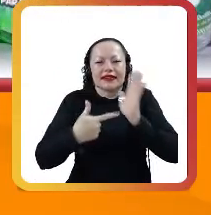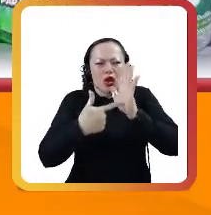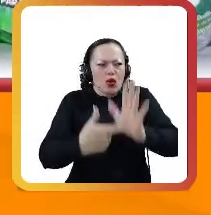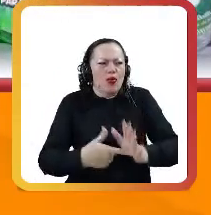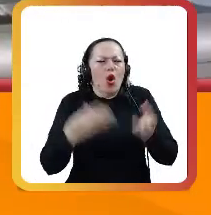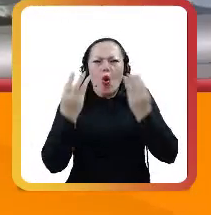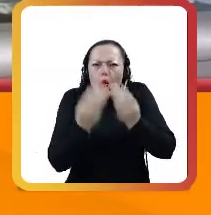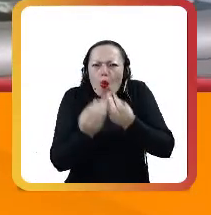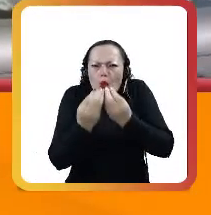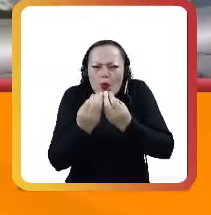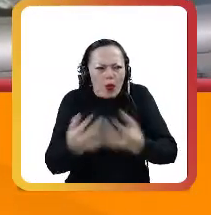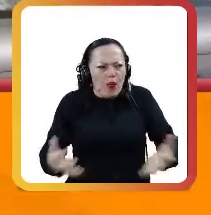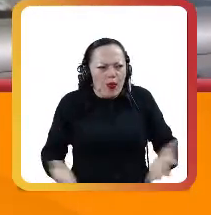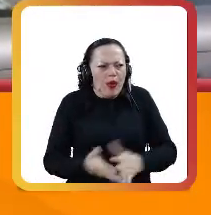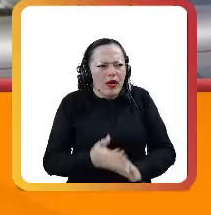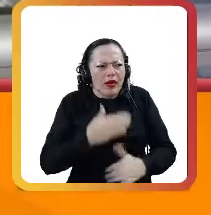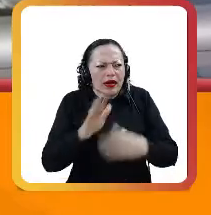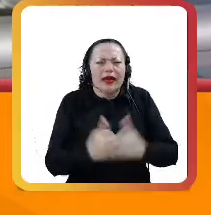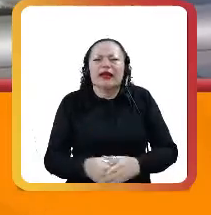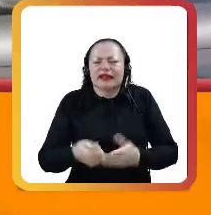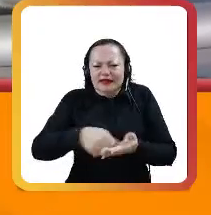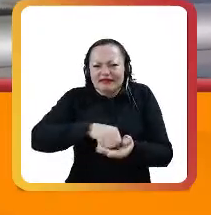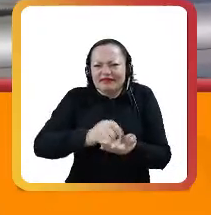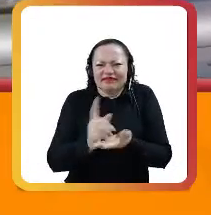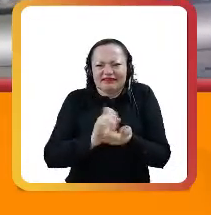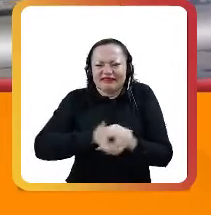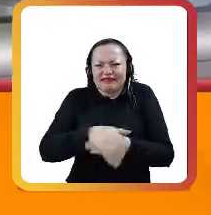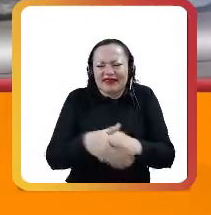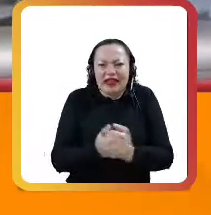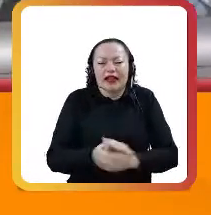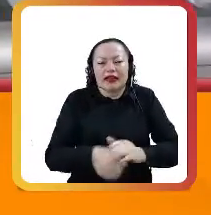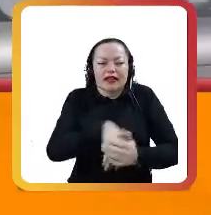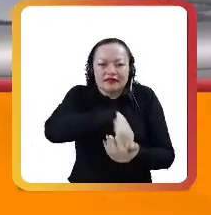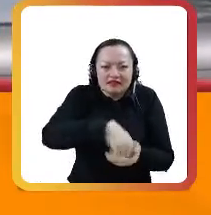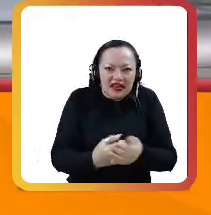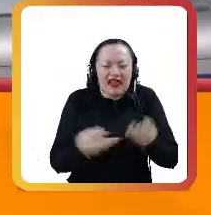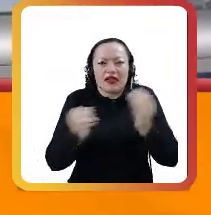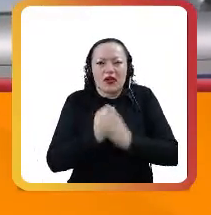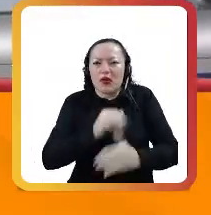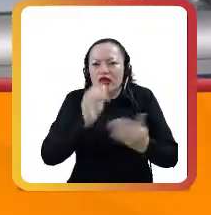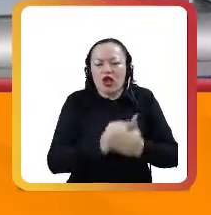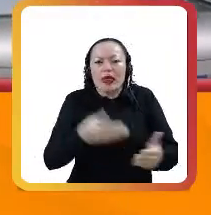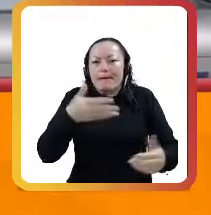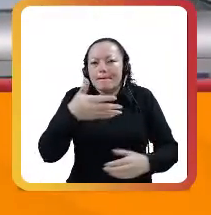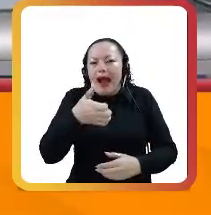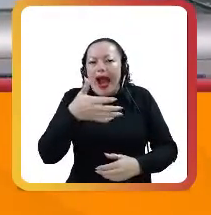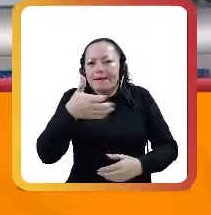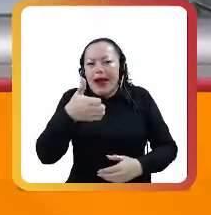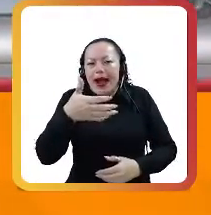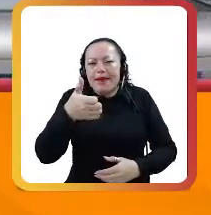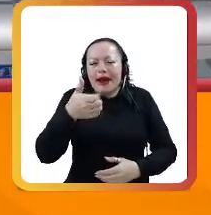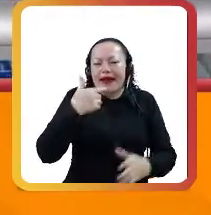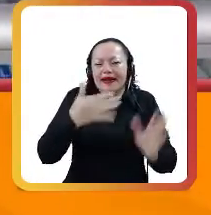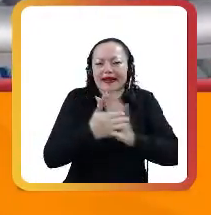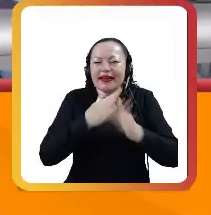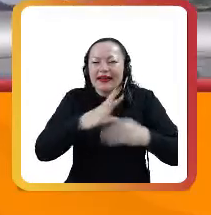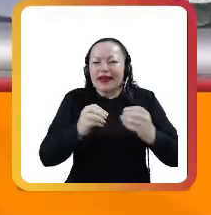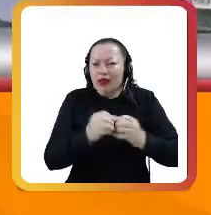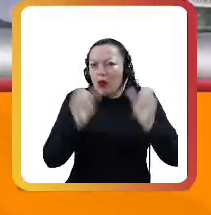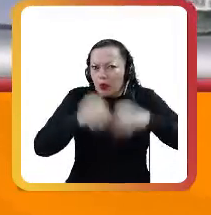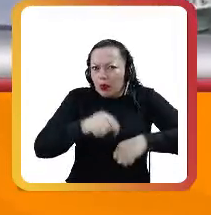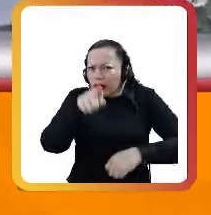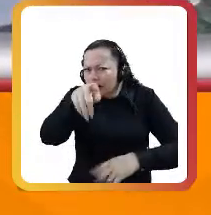montón de gel antibacterial, alcohol, todos estos atomizadores, entonces para que pues nos